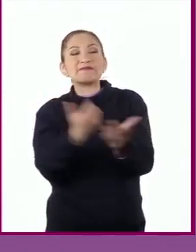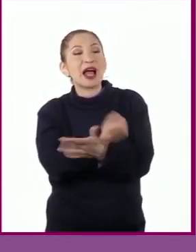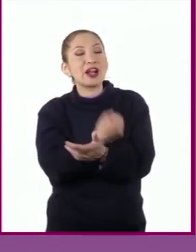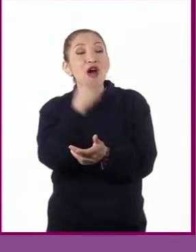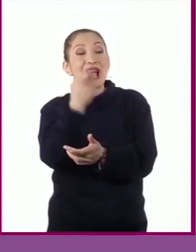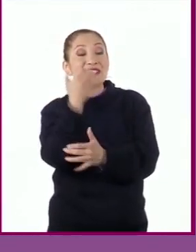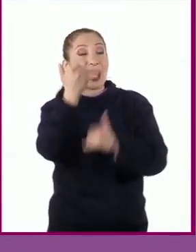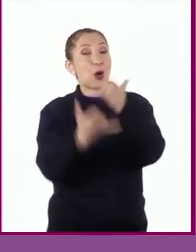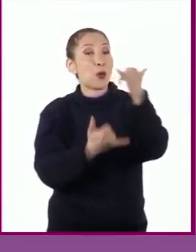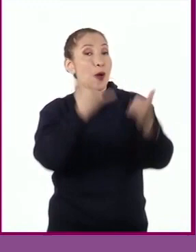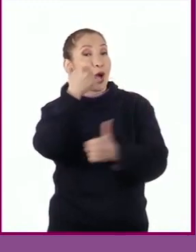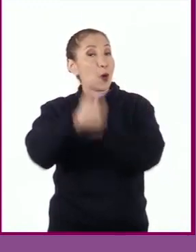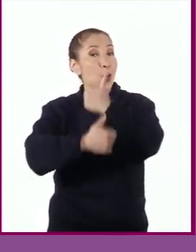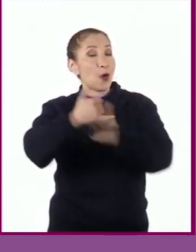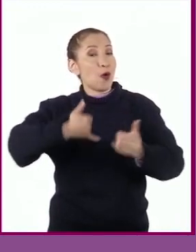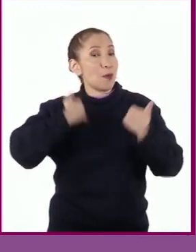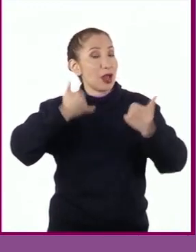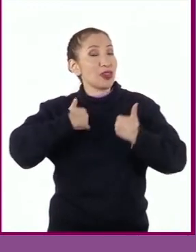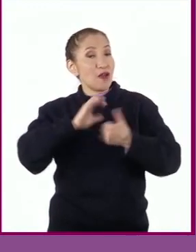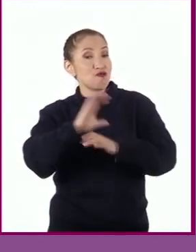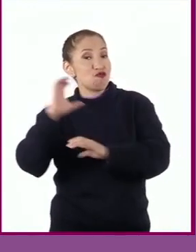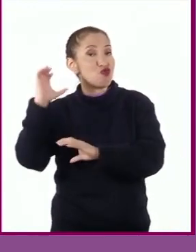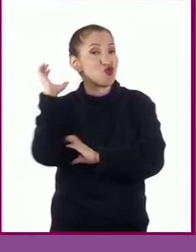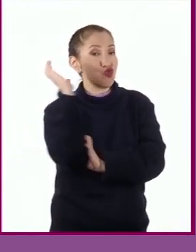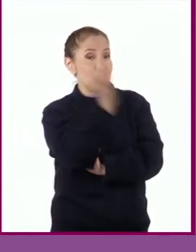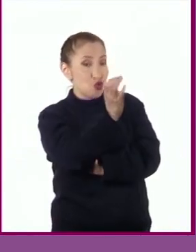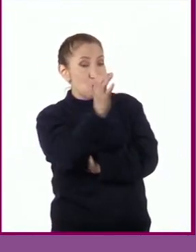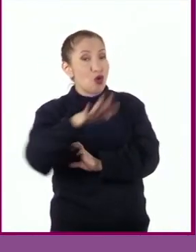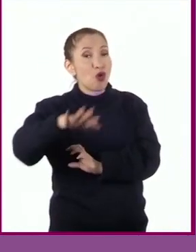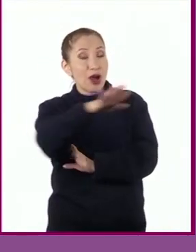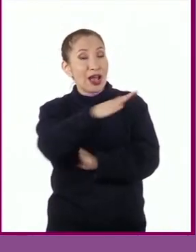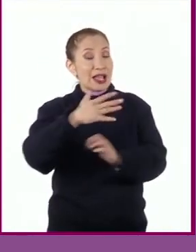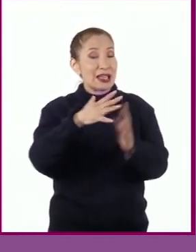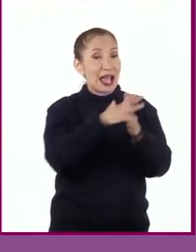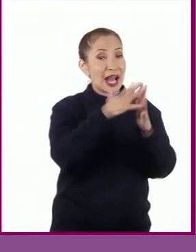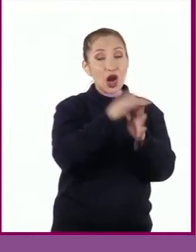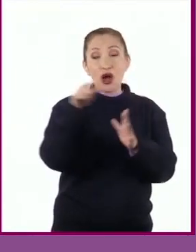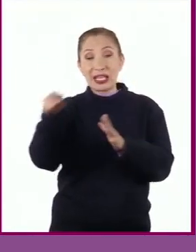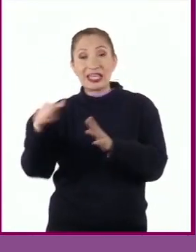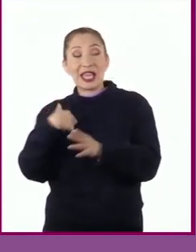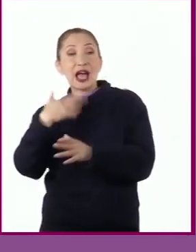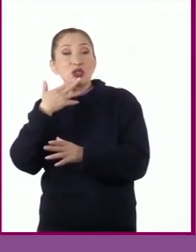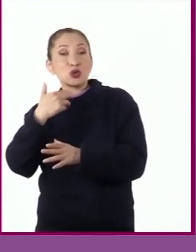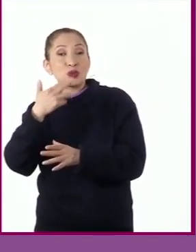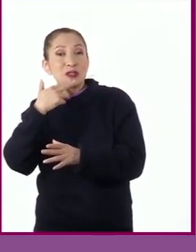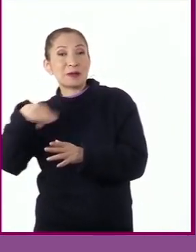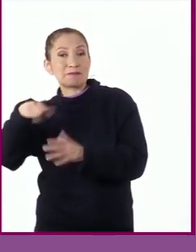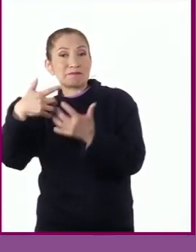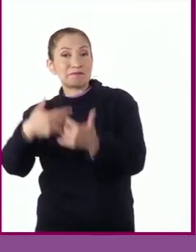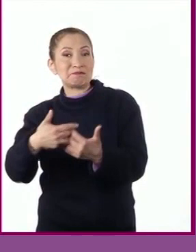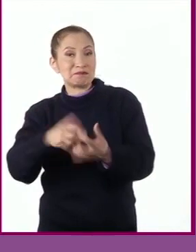ganador de este torneo juvenil de fútbol americano entre los guerreros y los azucareros.